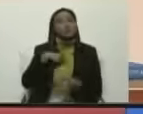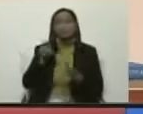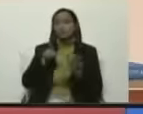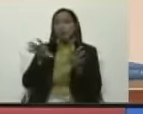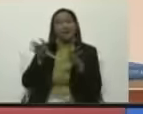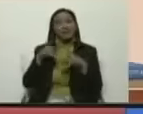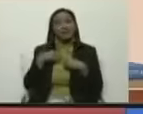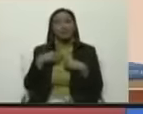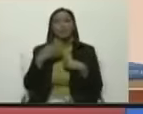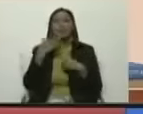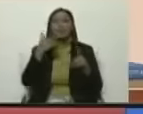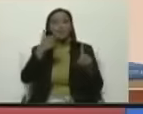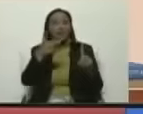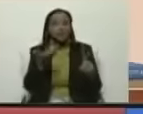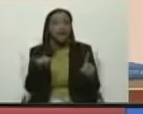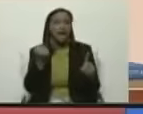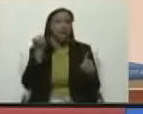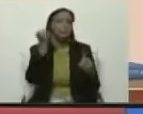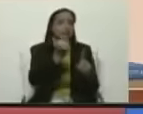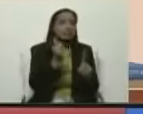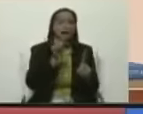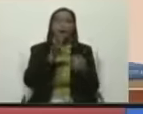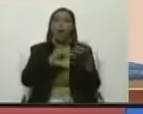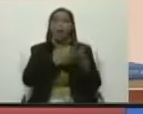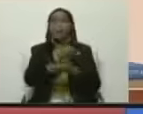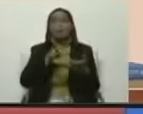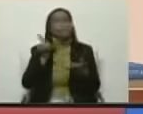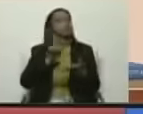ninguna parte. Mientras eso ocurría